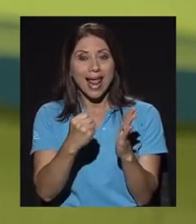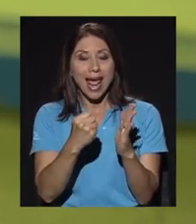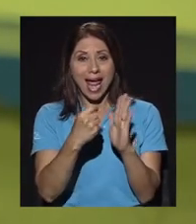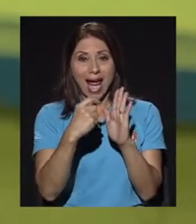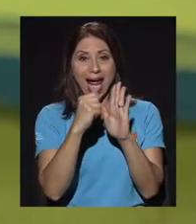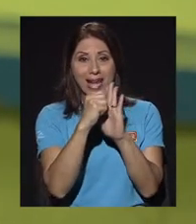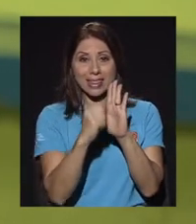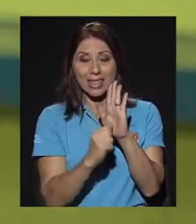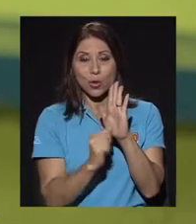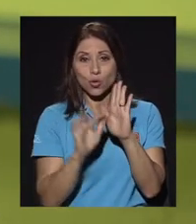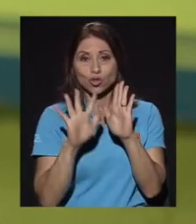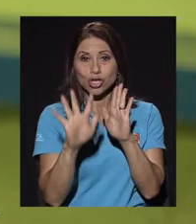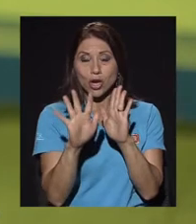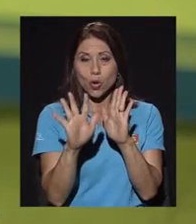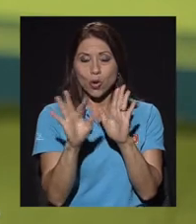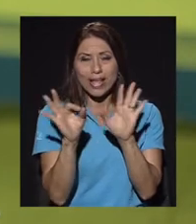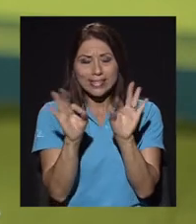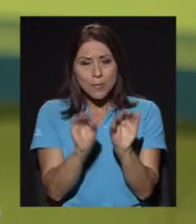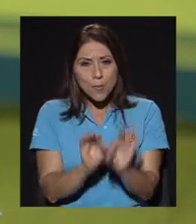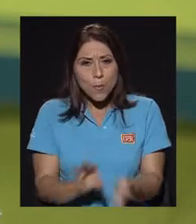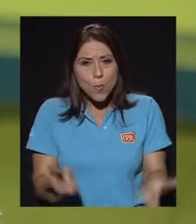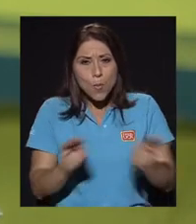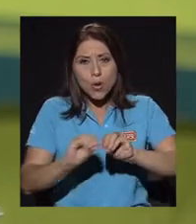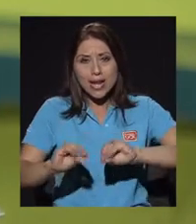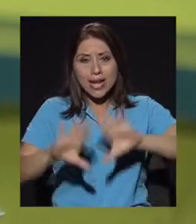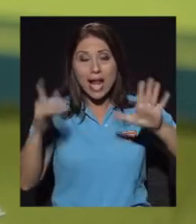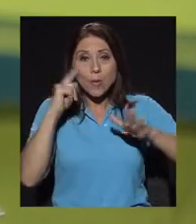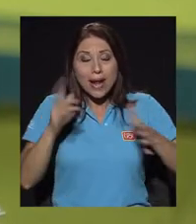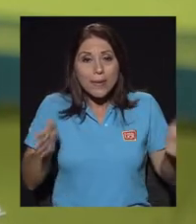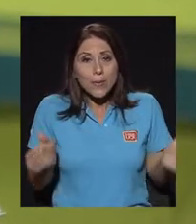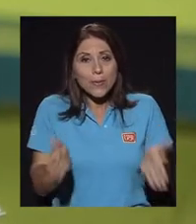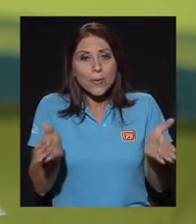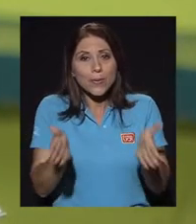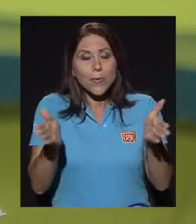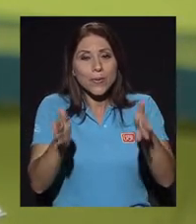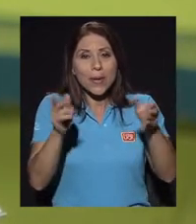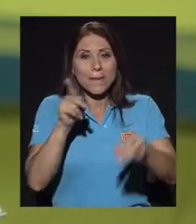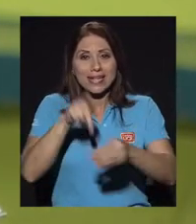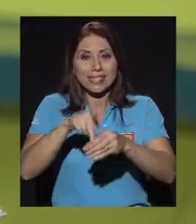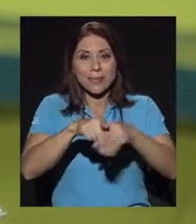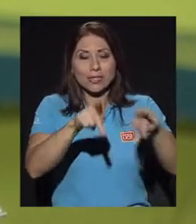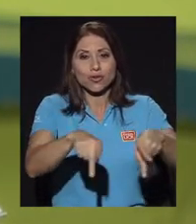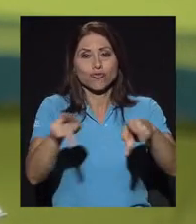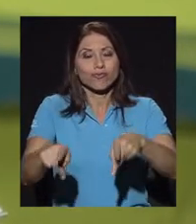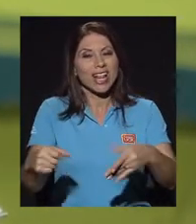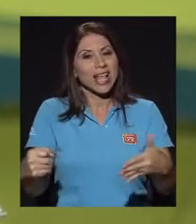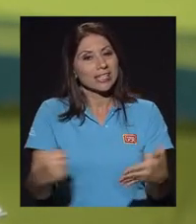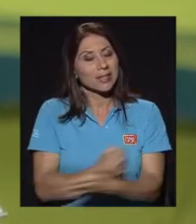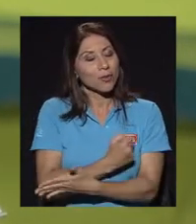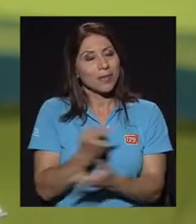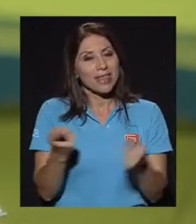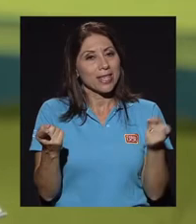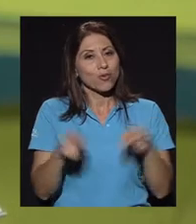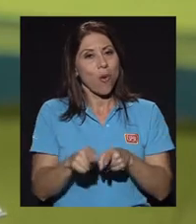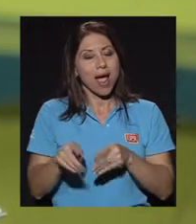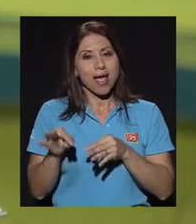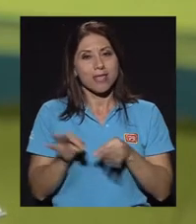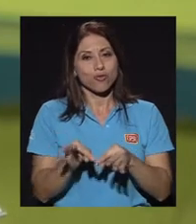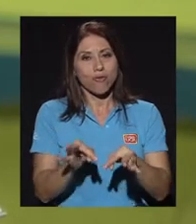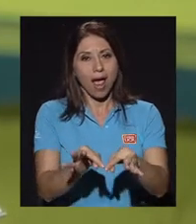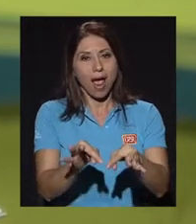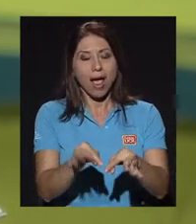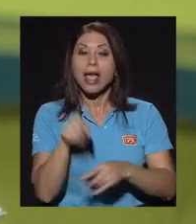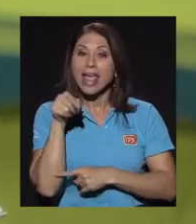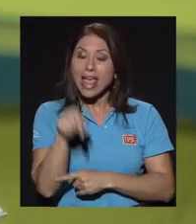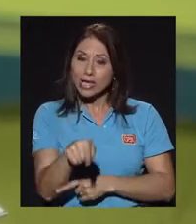preciso al obligar al fomento de la participación ciudadana. Lastimosamente en Turrialba eso no ha sucedido, y